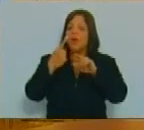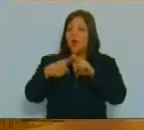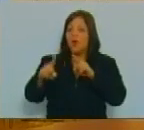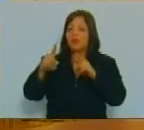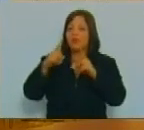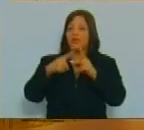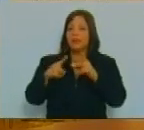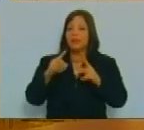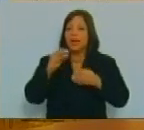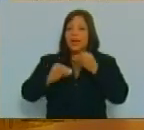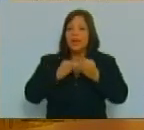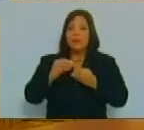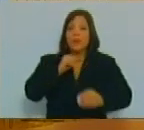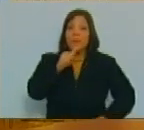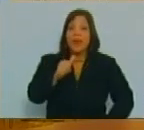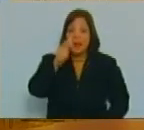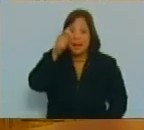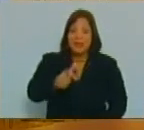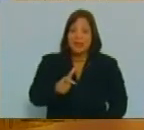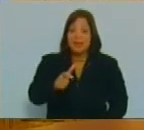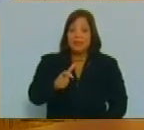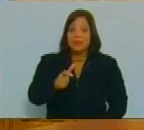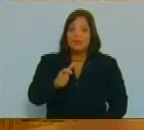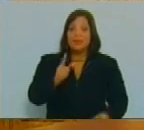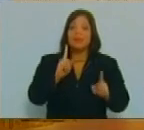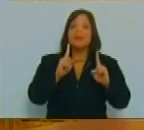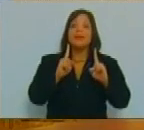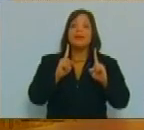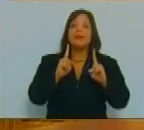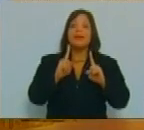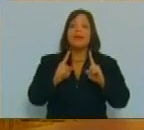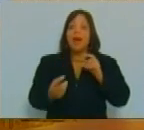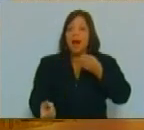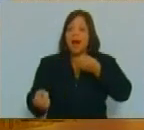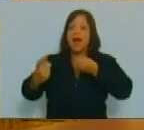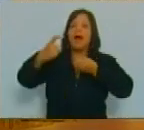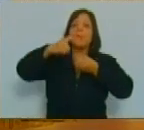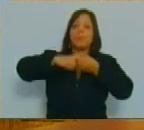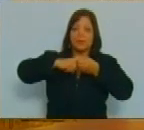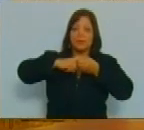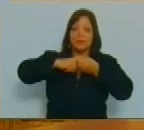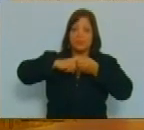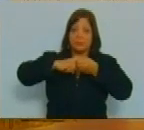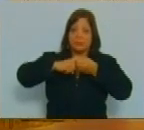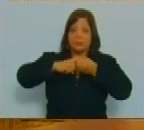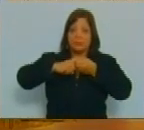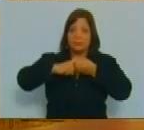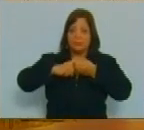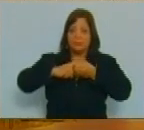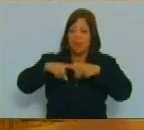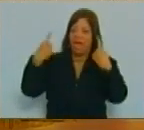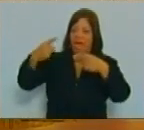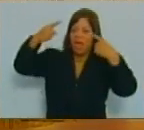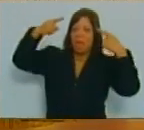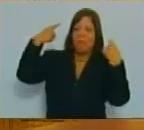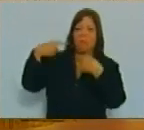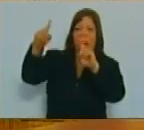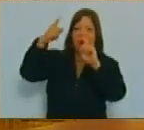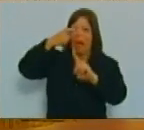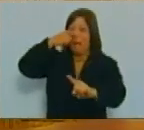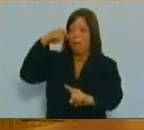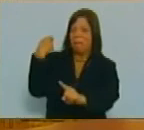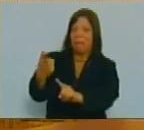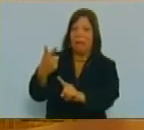cometió un delito tiene derecho a reinsertarse a la sociedad no puede ser estigmatizado